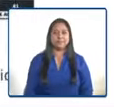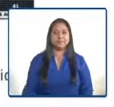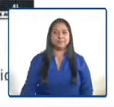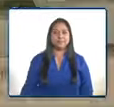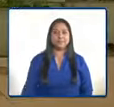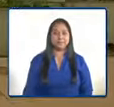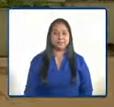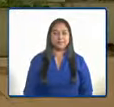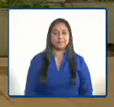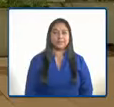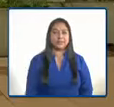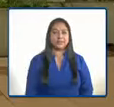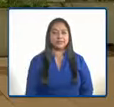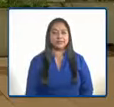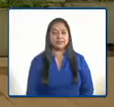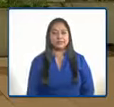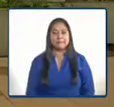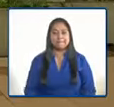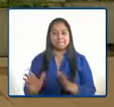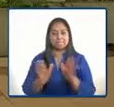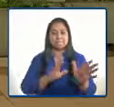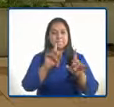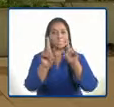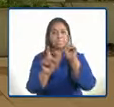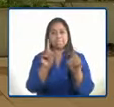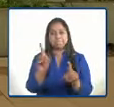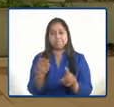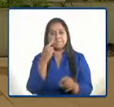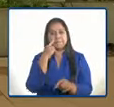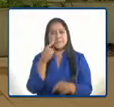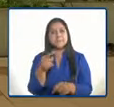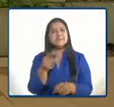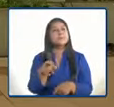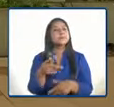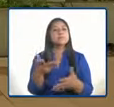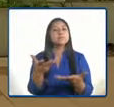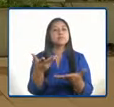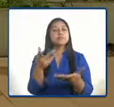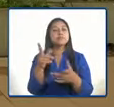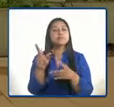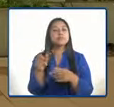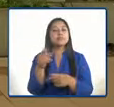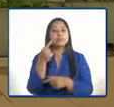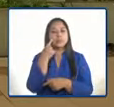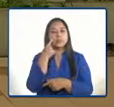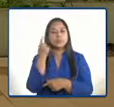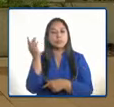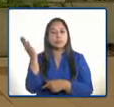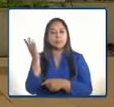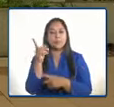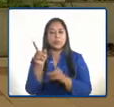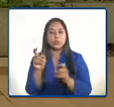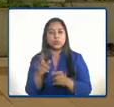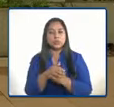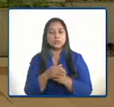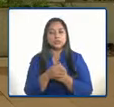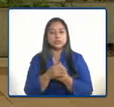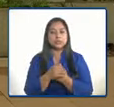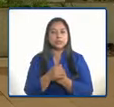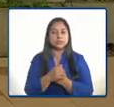Pasamos a la fase de preguntas. Por favor, jóvenes periodistas, con Julio Lara, si son tan amables. Muchas